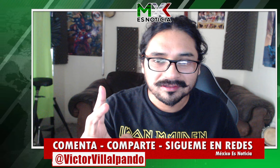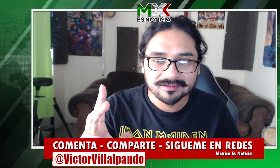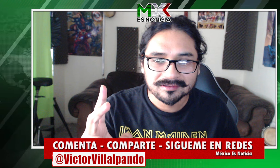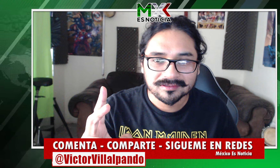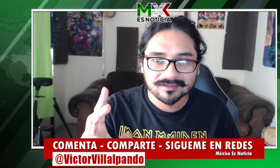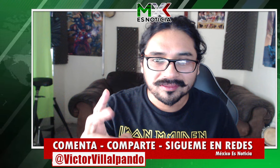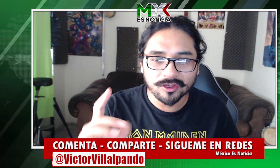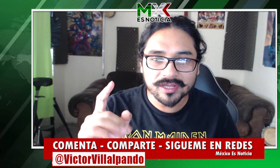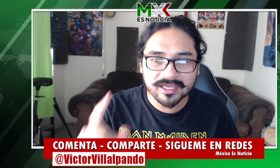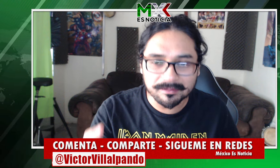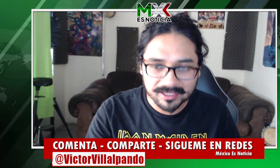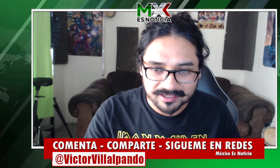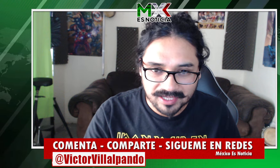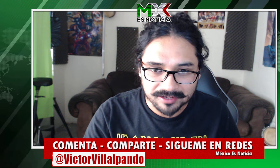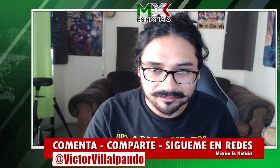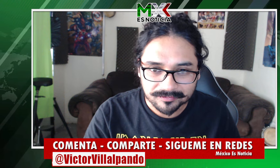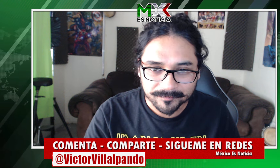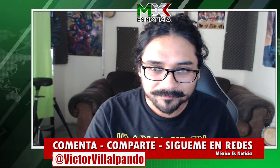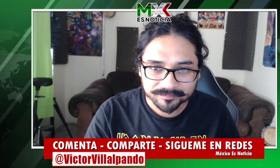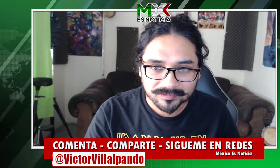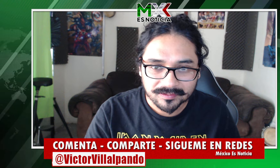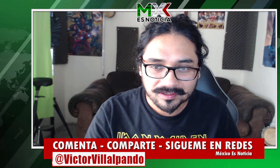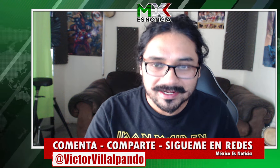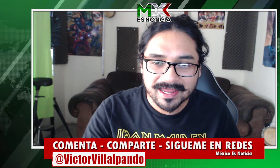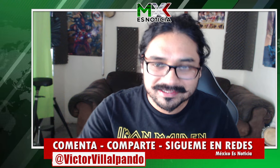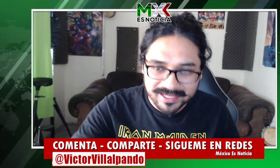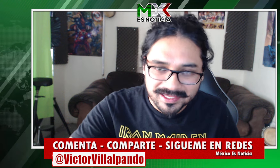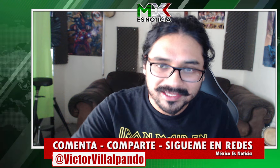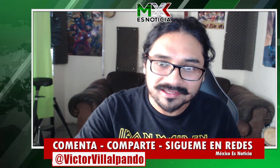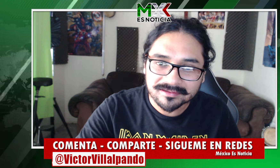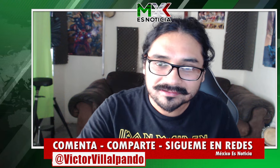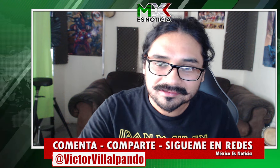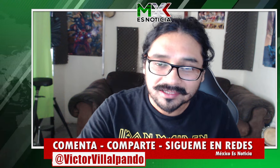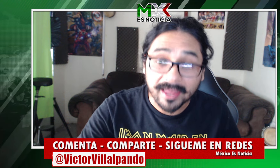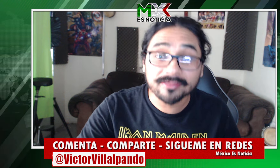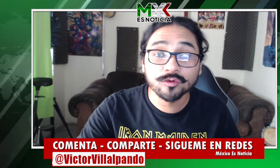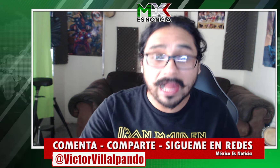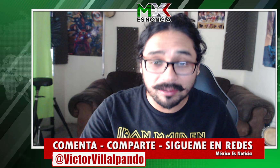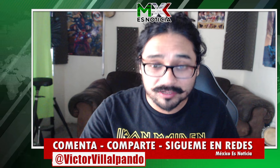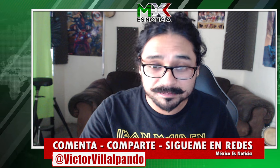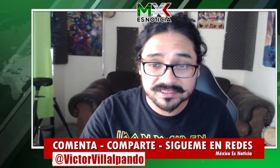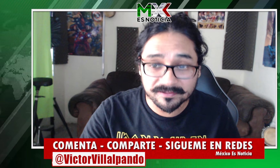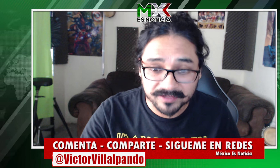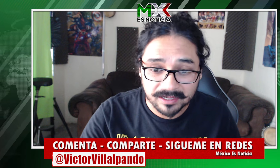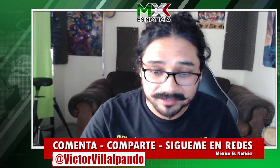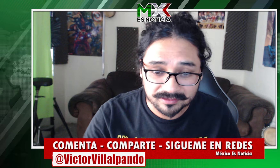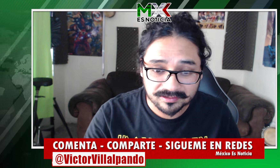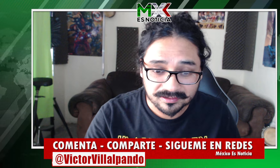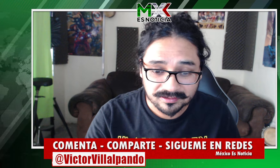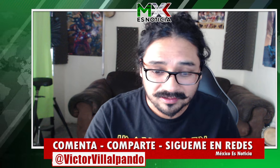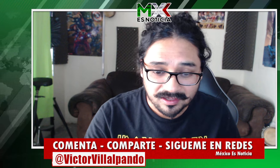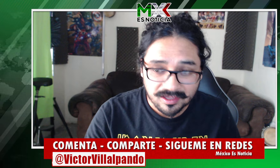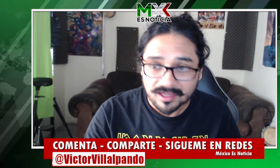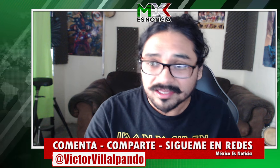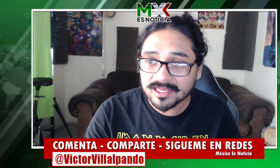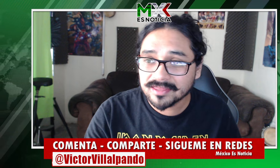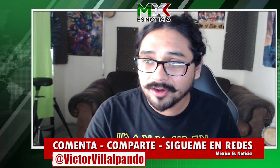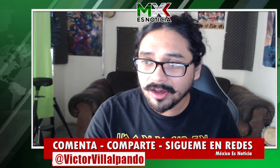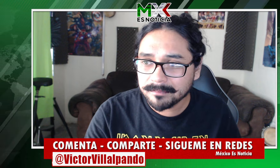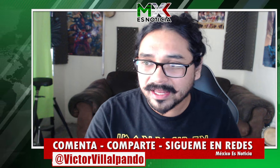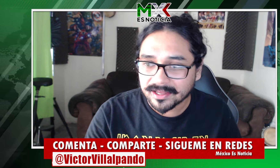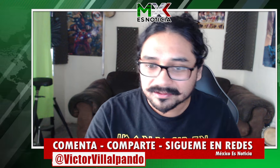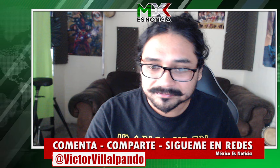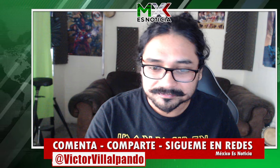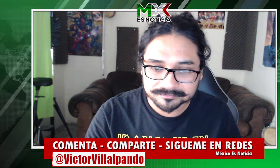persona de origen mexicano nacida aquí en Durango específicamente y